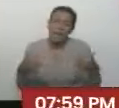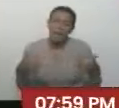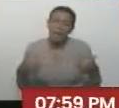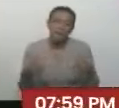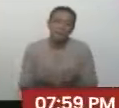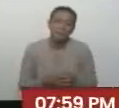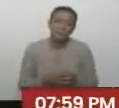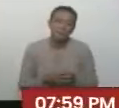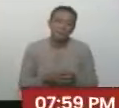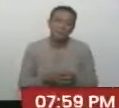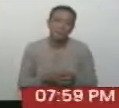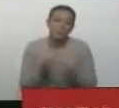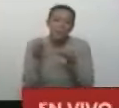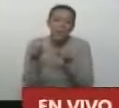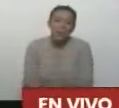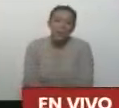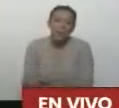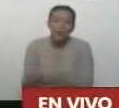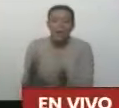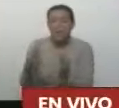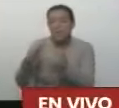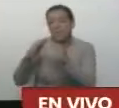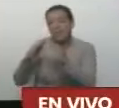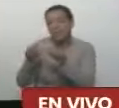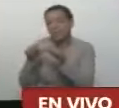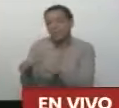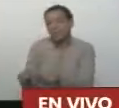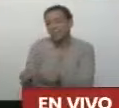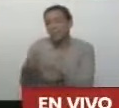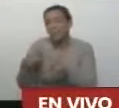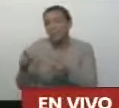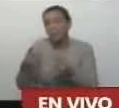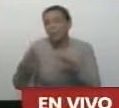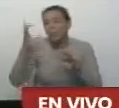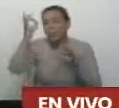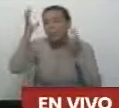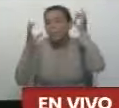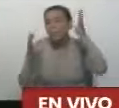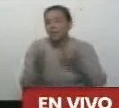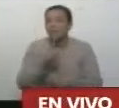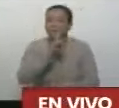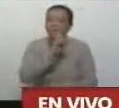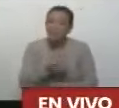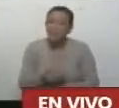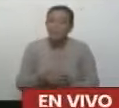Panamá, pero se quedó allá en Capacho. Por eso, imagínate. Y